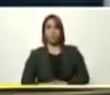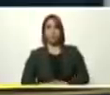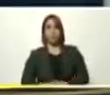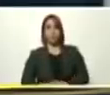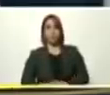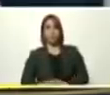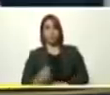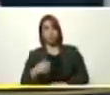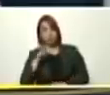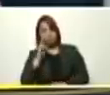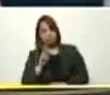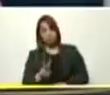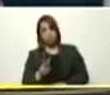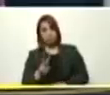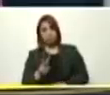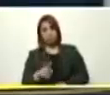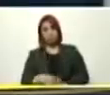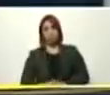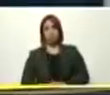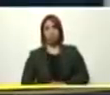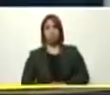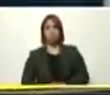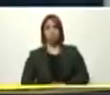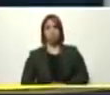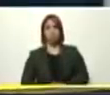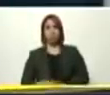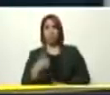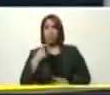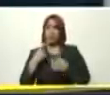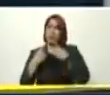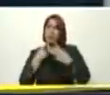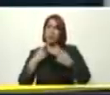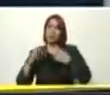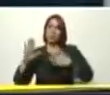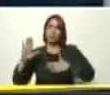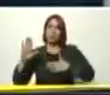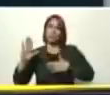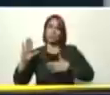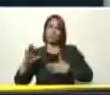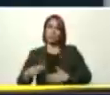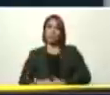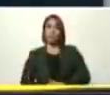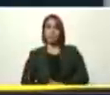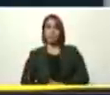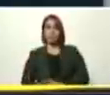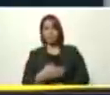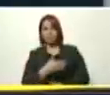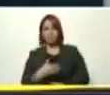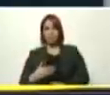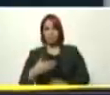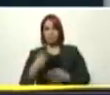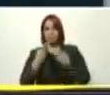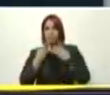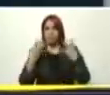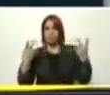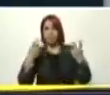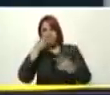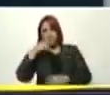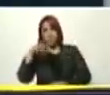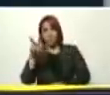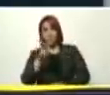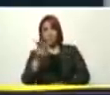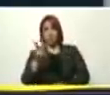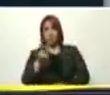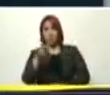Yo he visto en los discursos de juramentación, y quiero compartir con el pueblo de Venezuela,